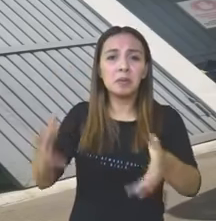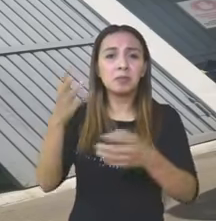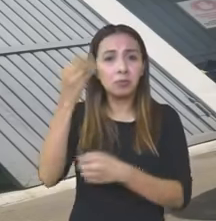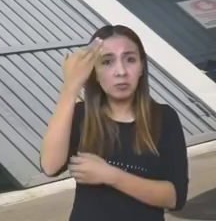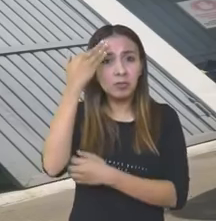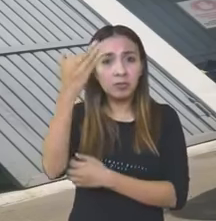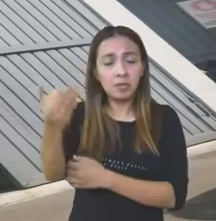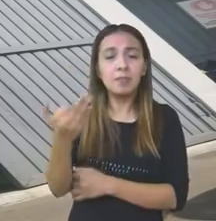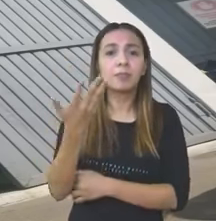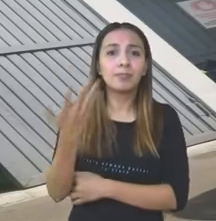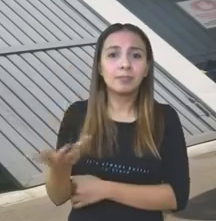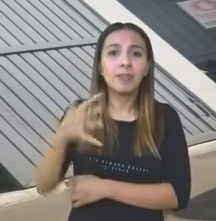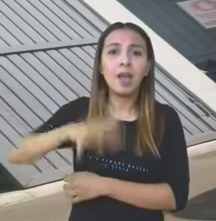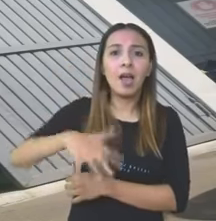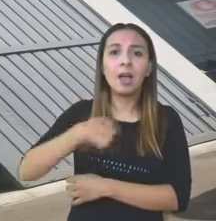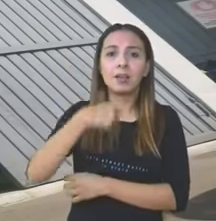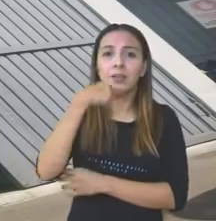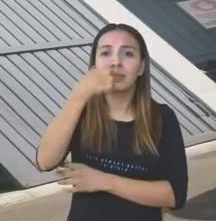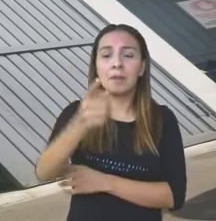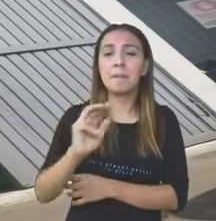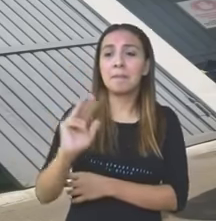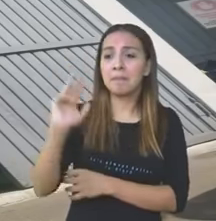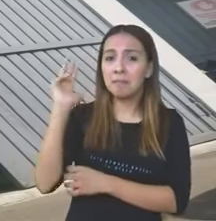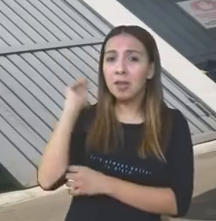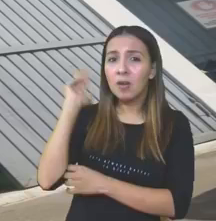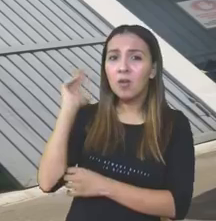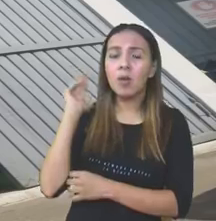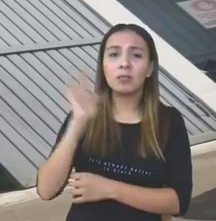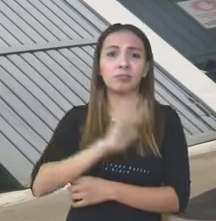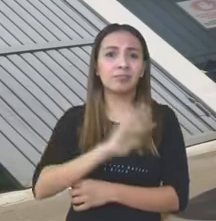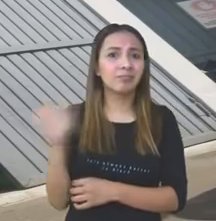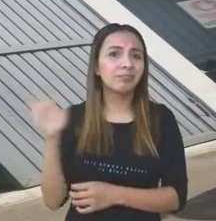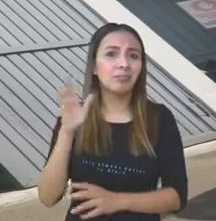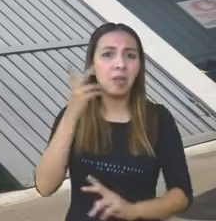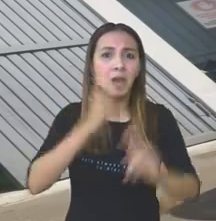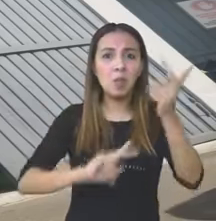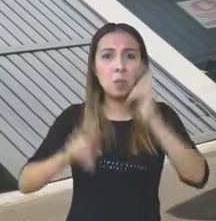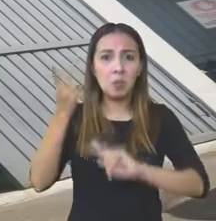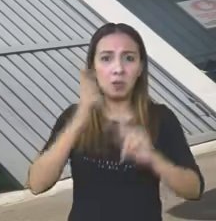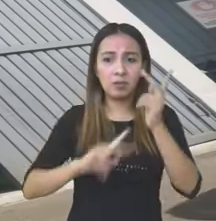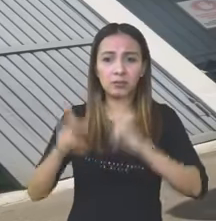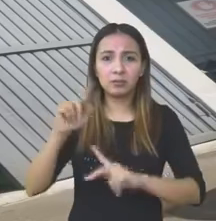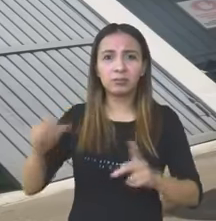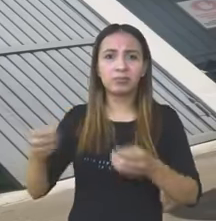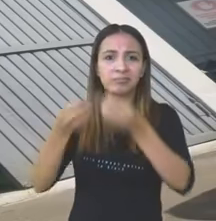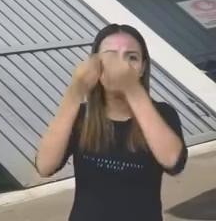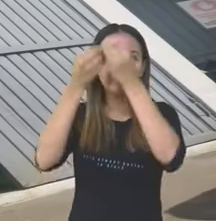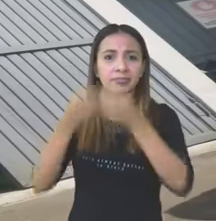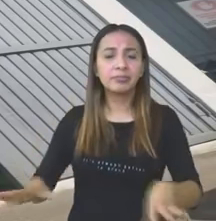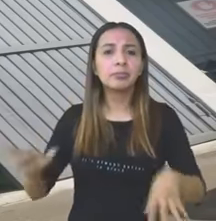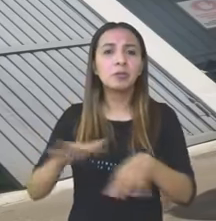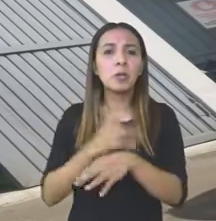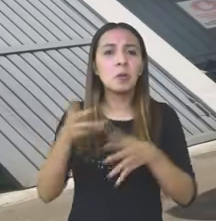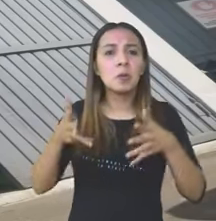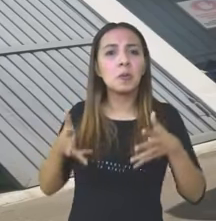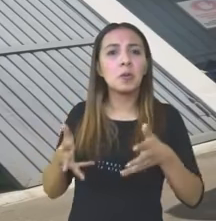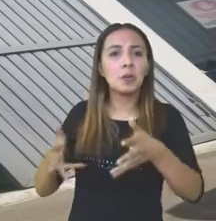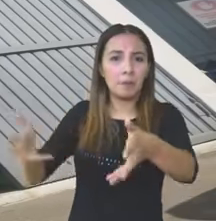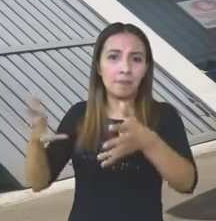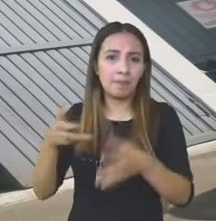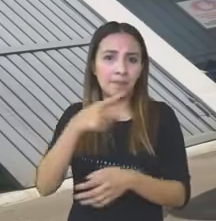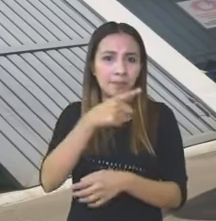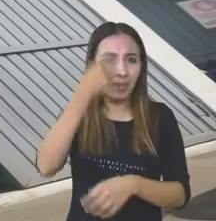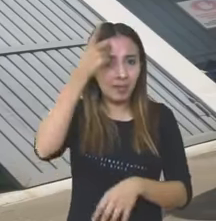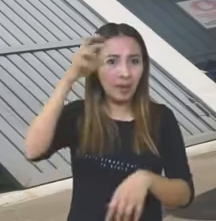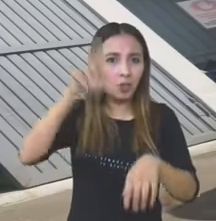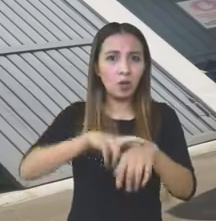anterior, el pasado miércoles, se echó a perder por no entregar en tiempo y forma la directora